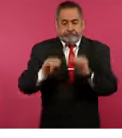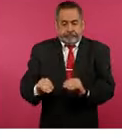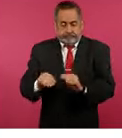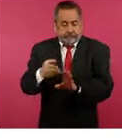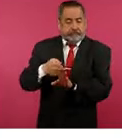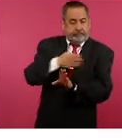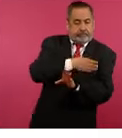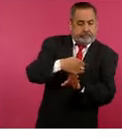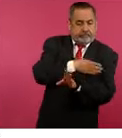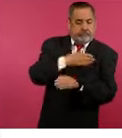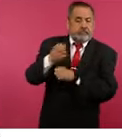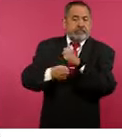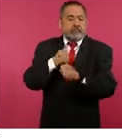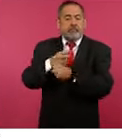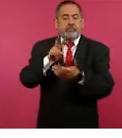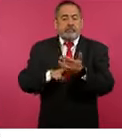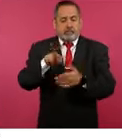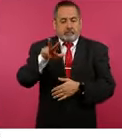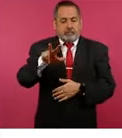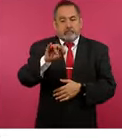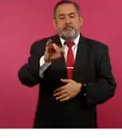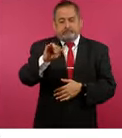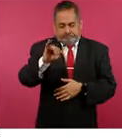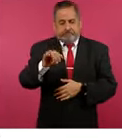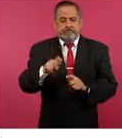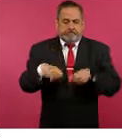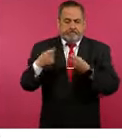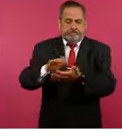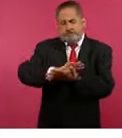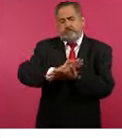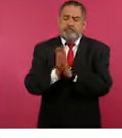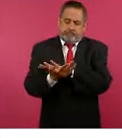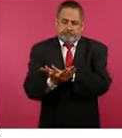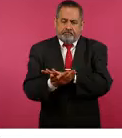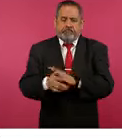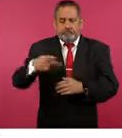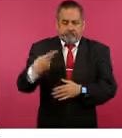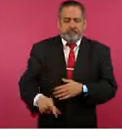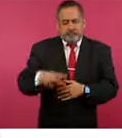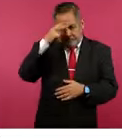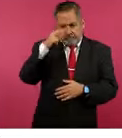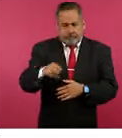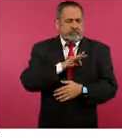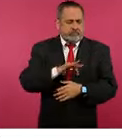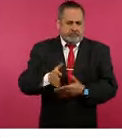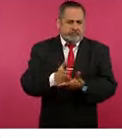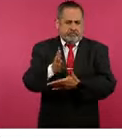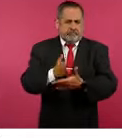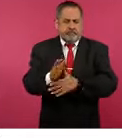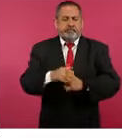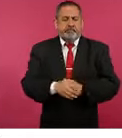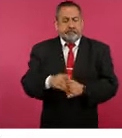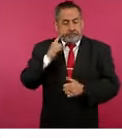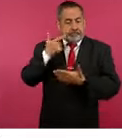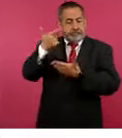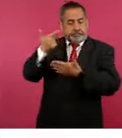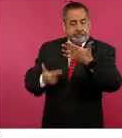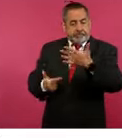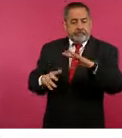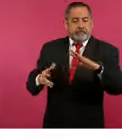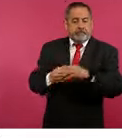al 2018 y que ya se encuentran en nuestro país. Aquí está el listado de los